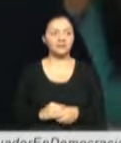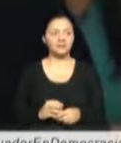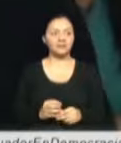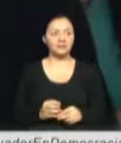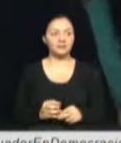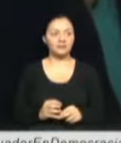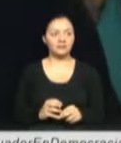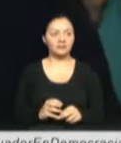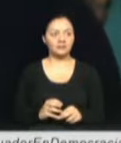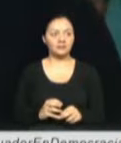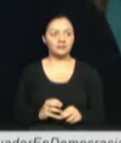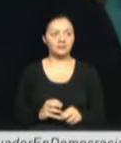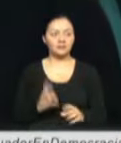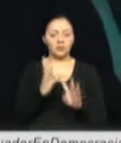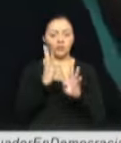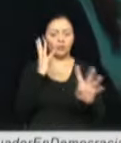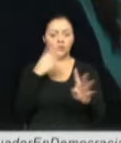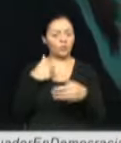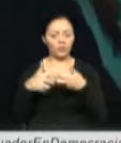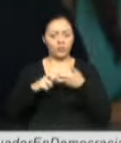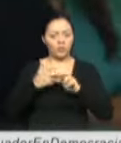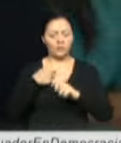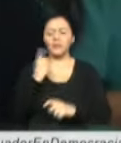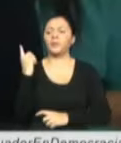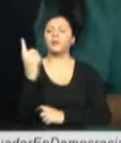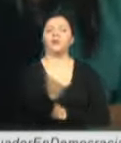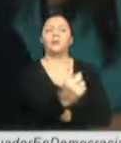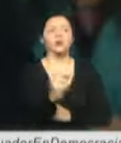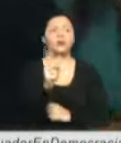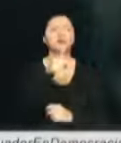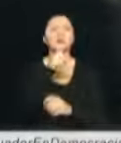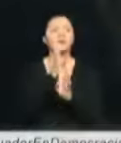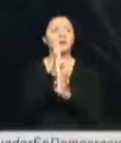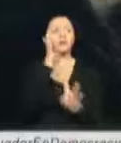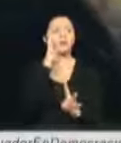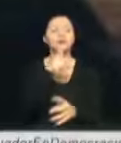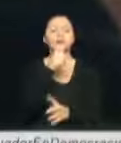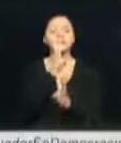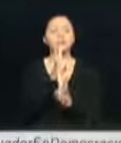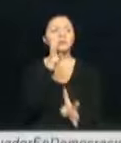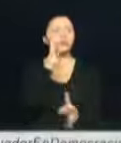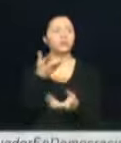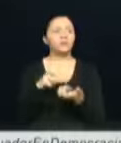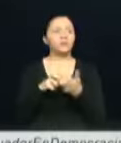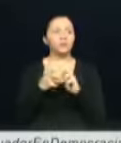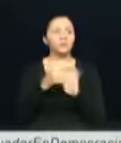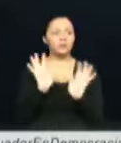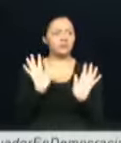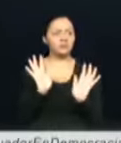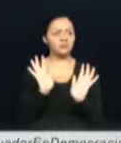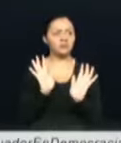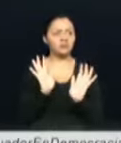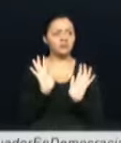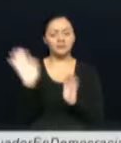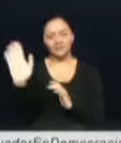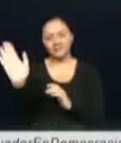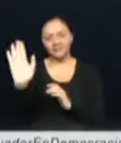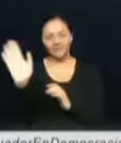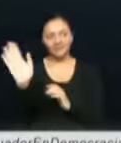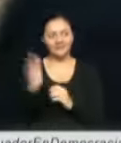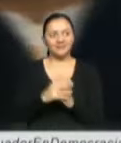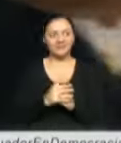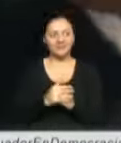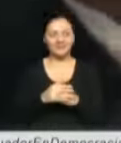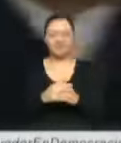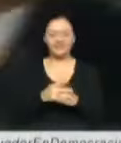Pero que siga haciendo fila, ponga la cola, por favor. ¿Quiénes estaban haciendo fila aquí? Hola, dale. Española,